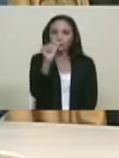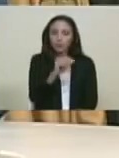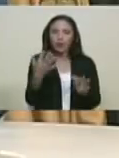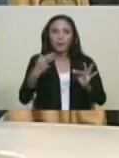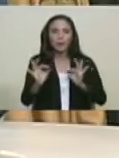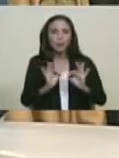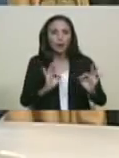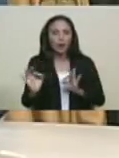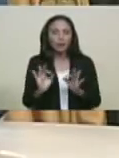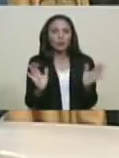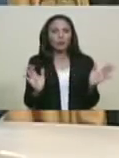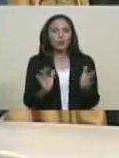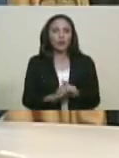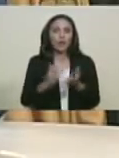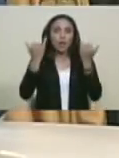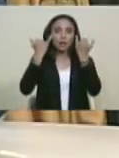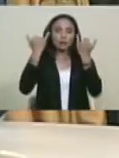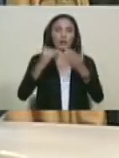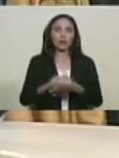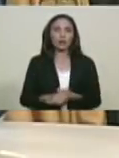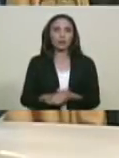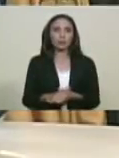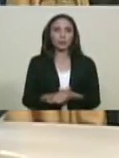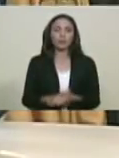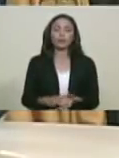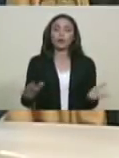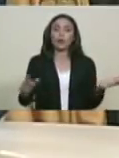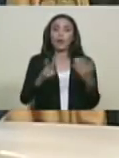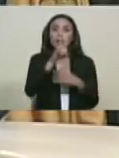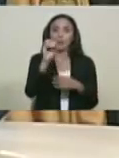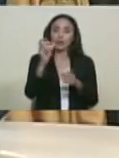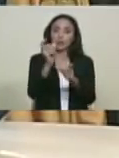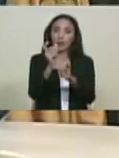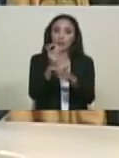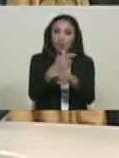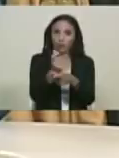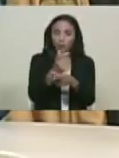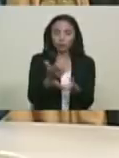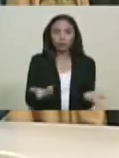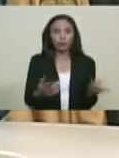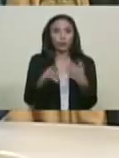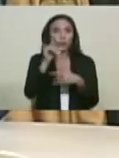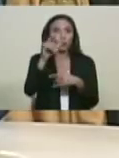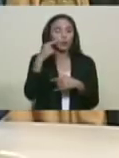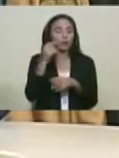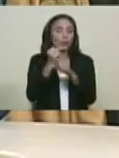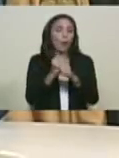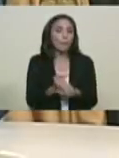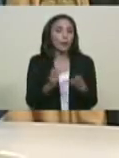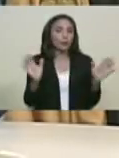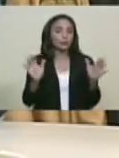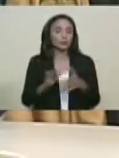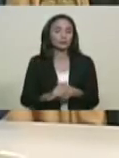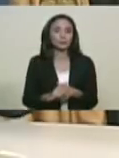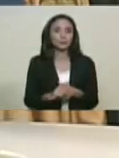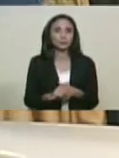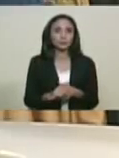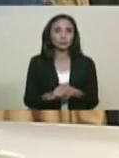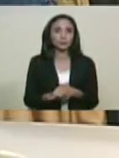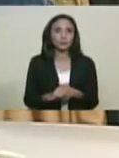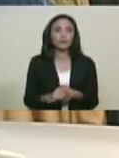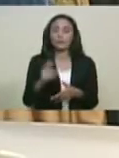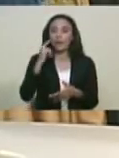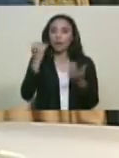la llegada de ese bendito día 20 de agosto 20 de agosto y al